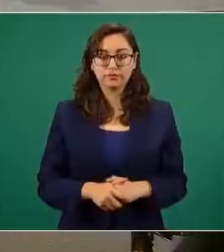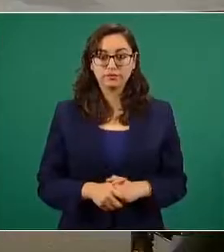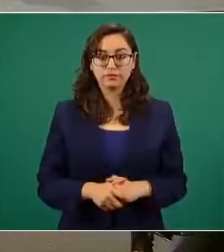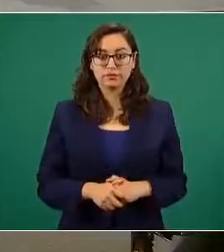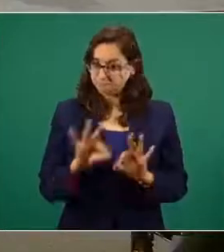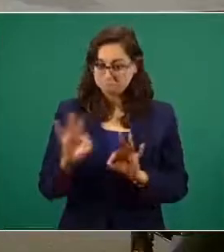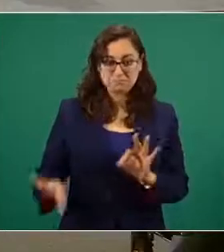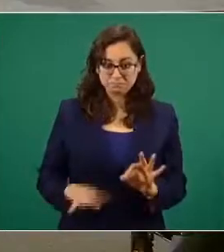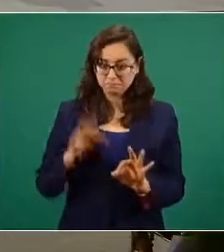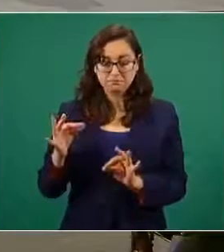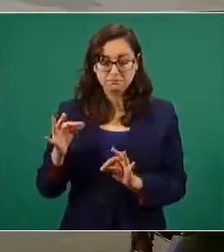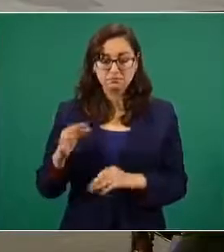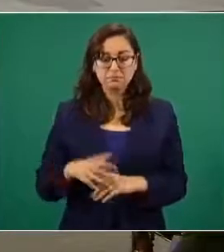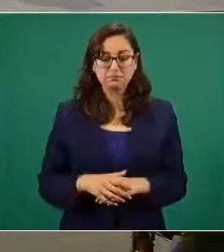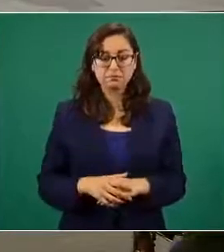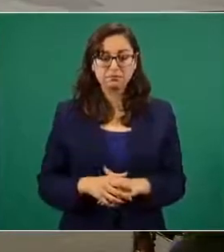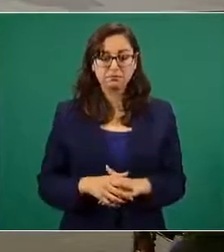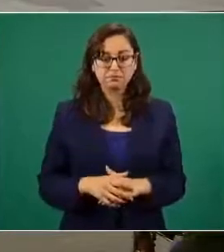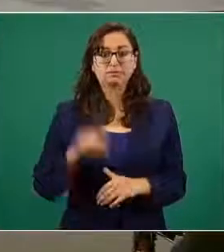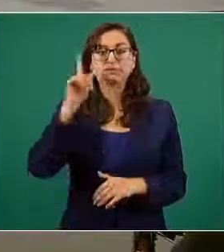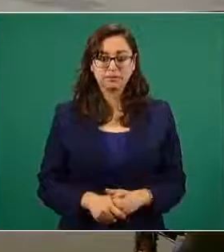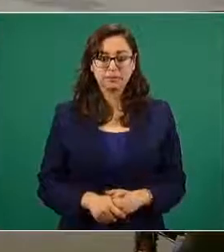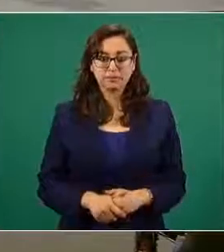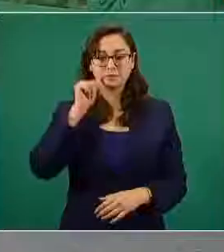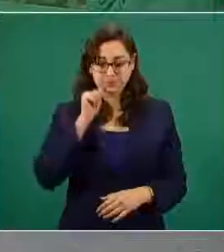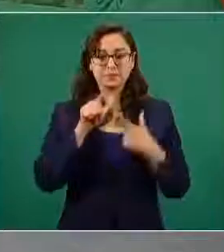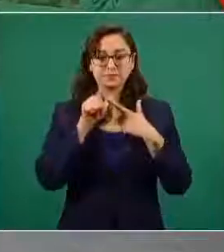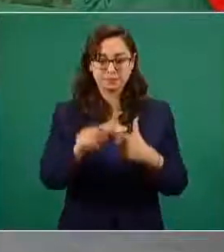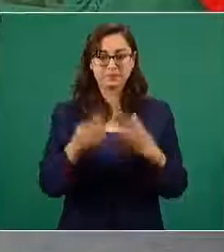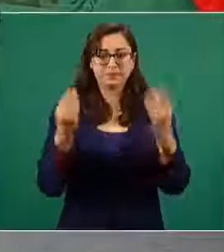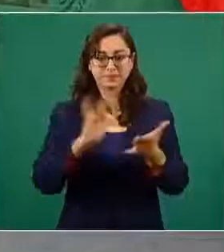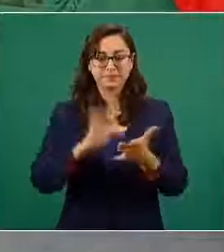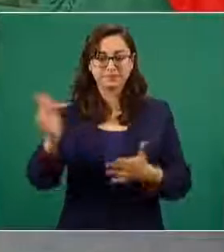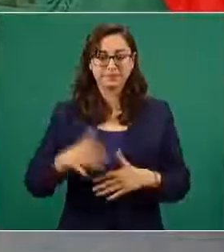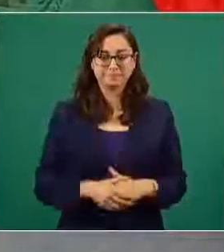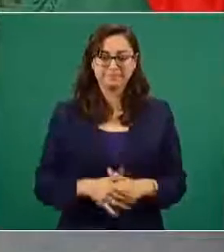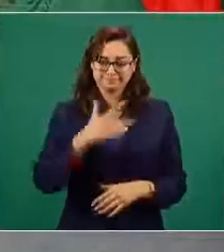parece, nos quedamos hasta aquí y mañana seguimos. Mañana. Bueno, muchas gracias de todo corazón. Gracias.